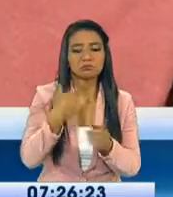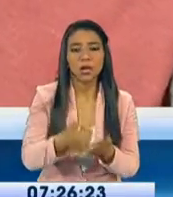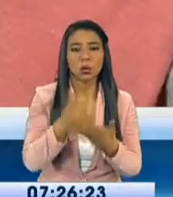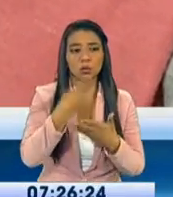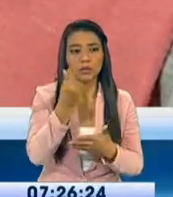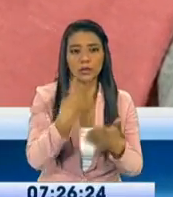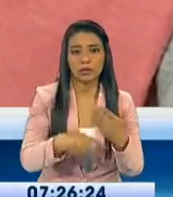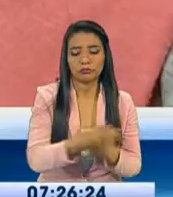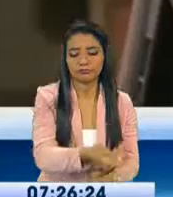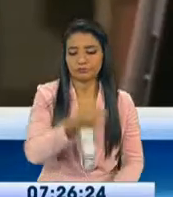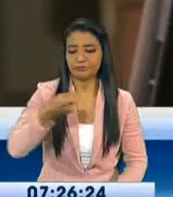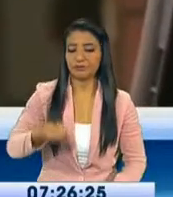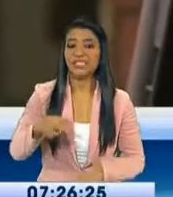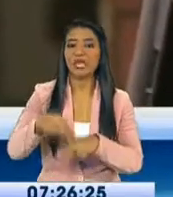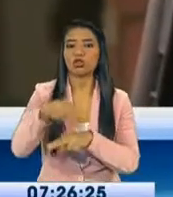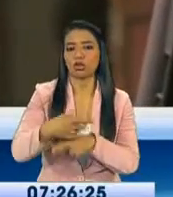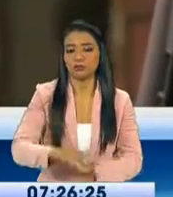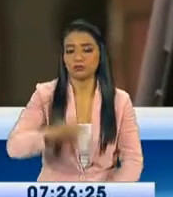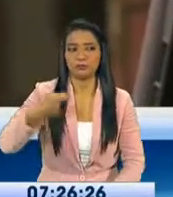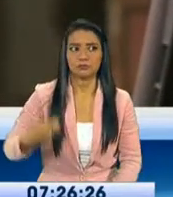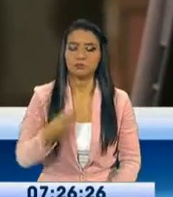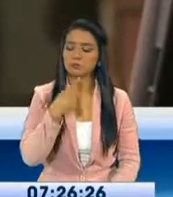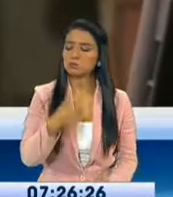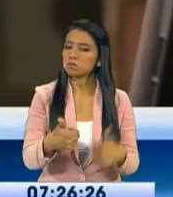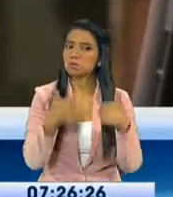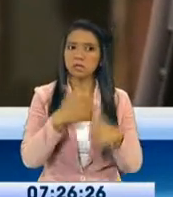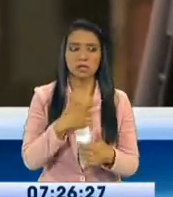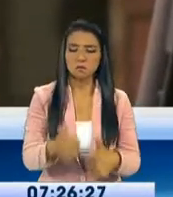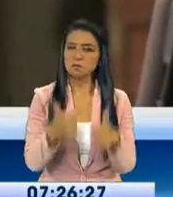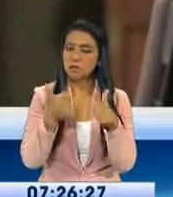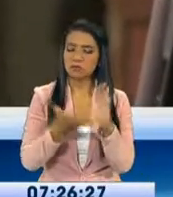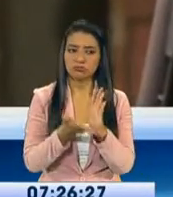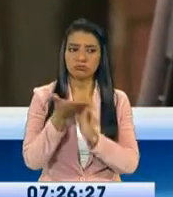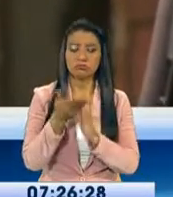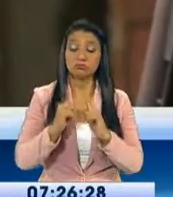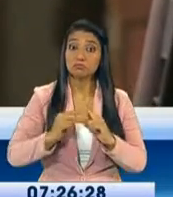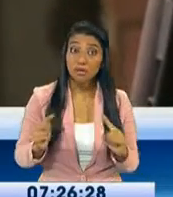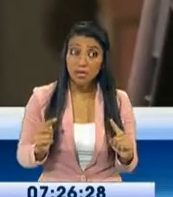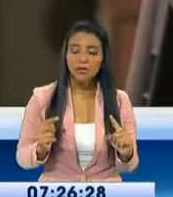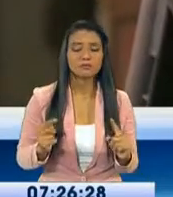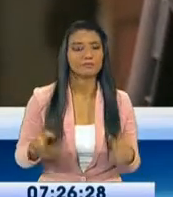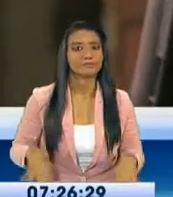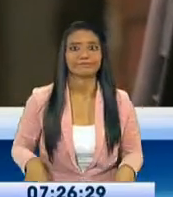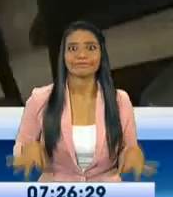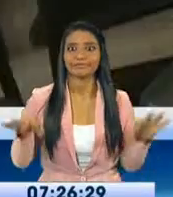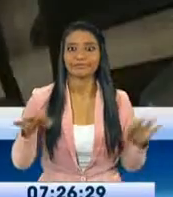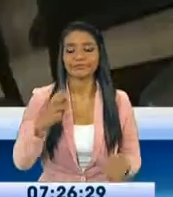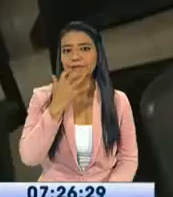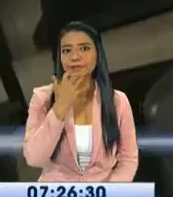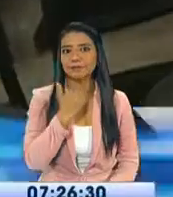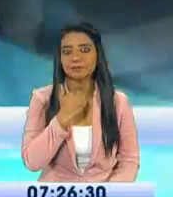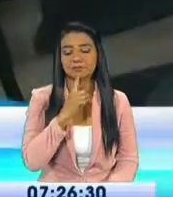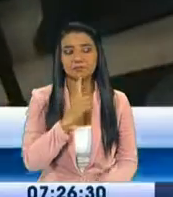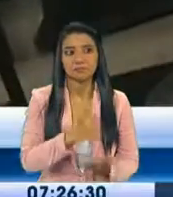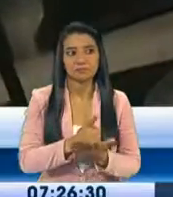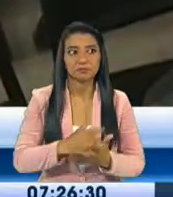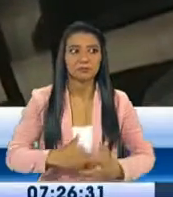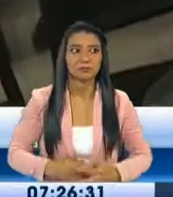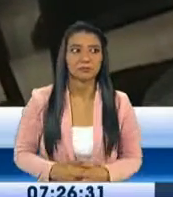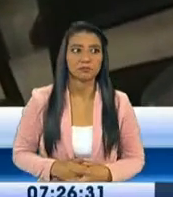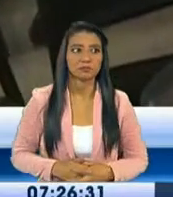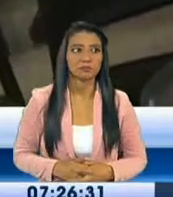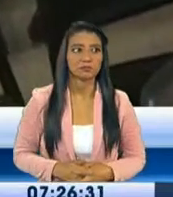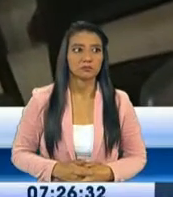mantener a su nieto. Ella ve con buenos ojos este aumento, pero asegura que aún así no le alcanza. Lo mucho para lo que